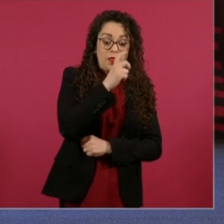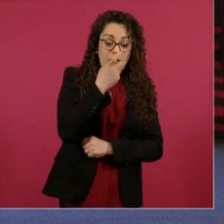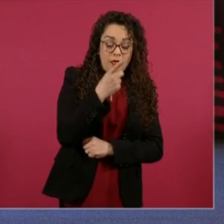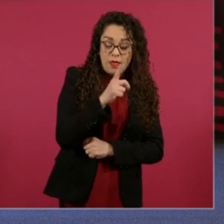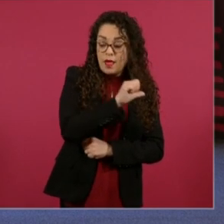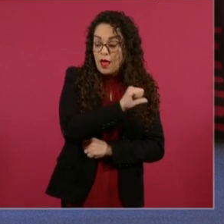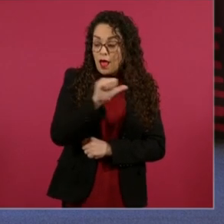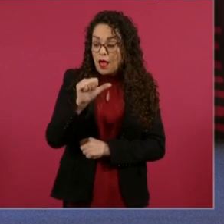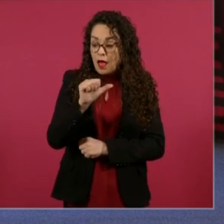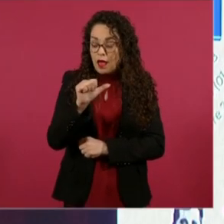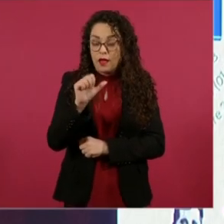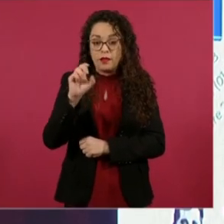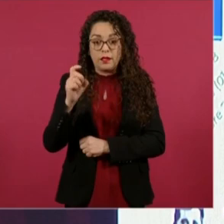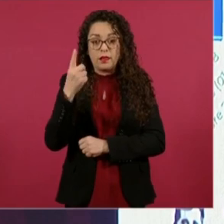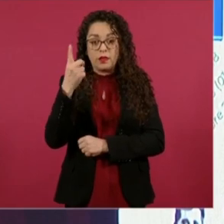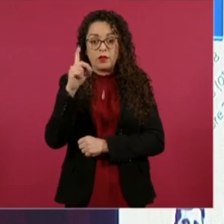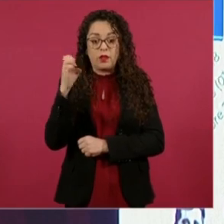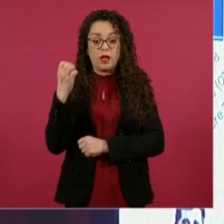1 de diciembre de 2018 al